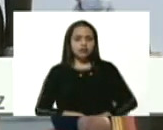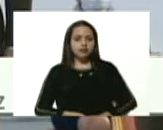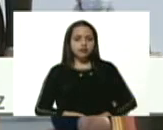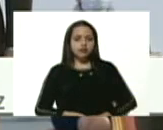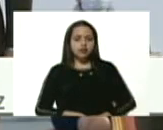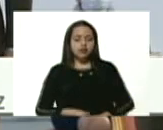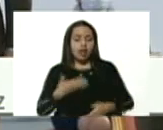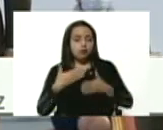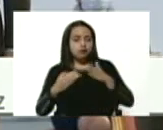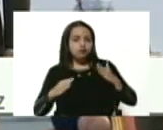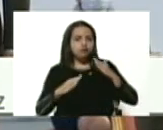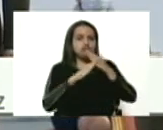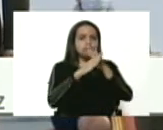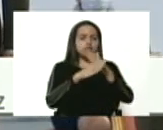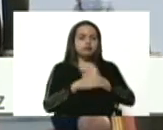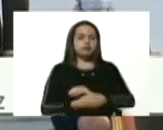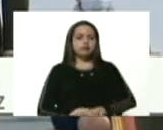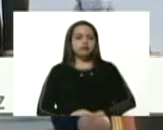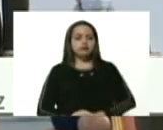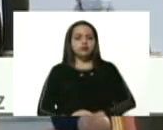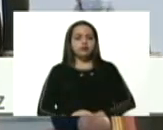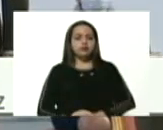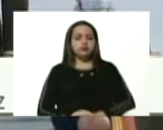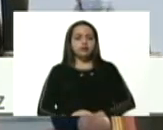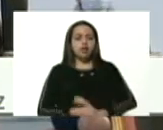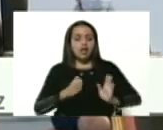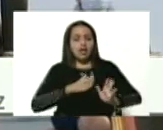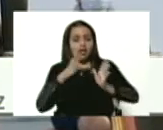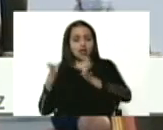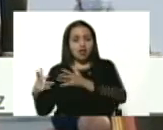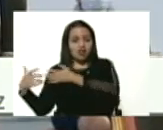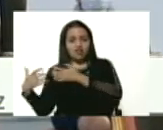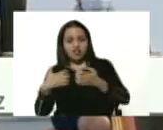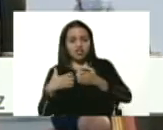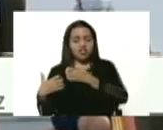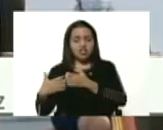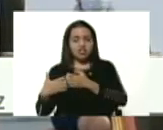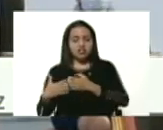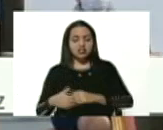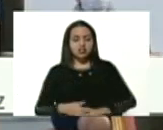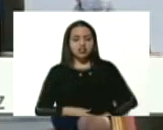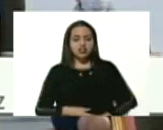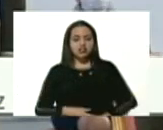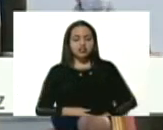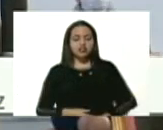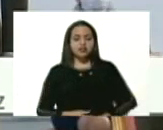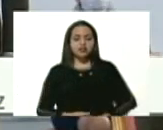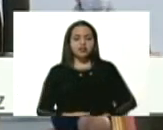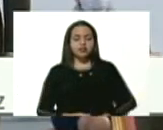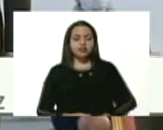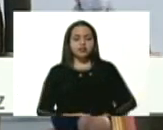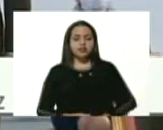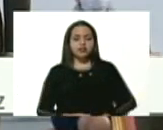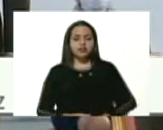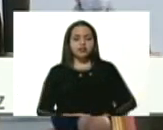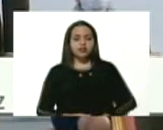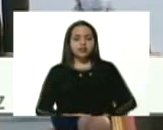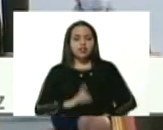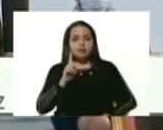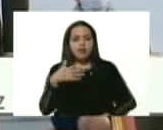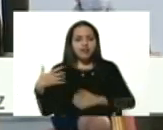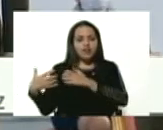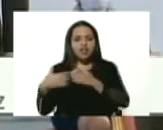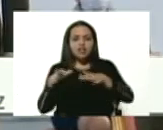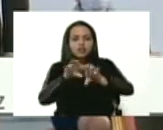sanciones criminales. Al lado de la batalla económica contra la guerra criminal. Al lado de las